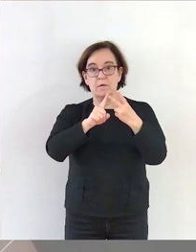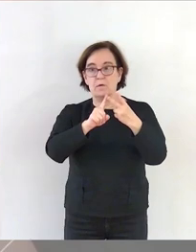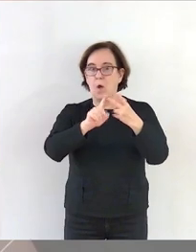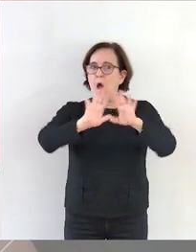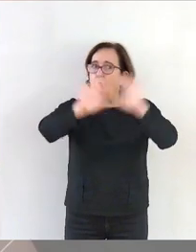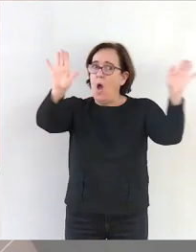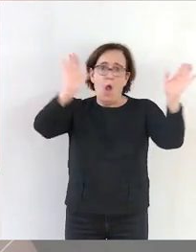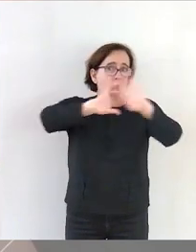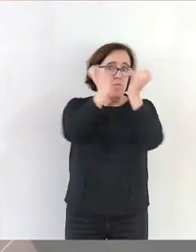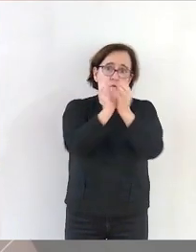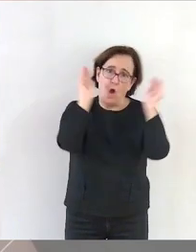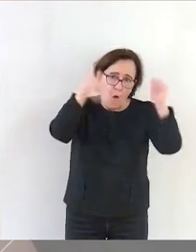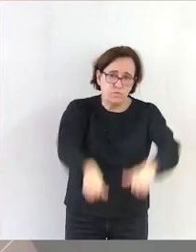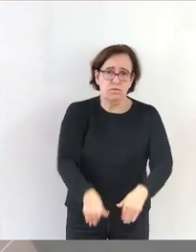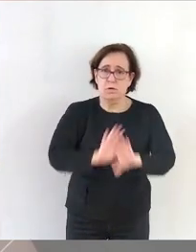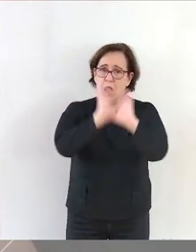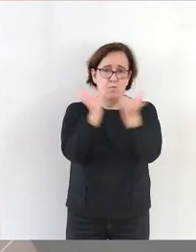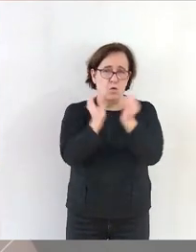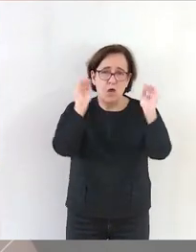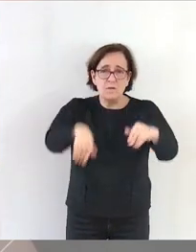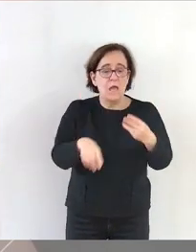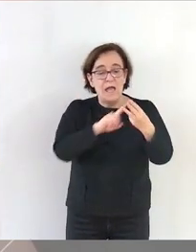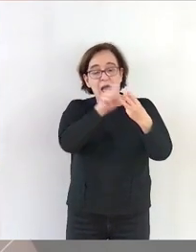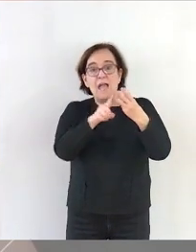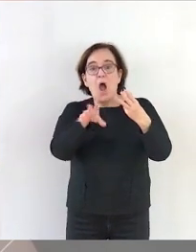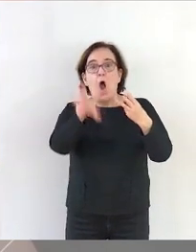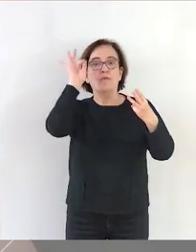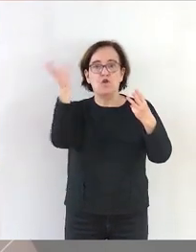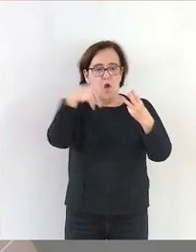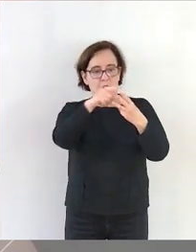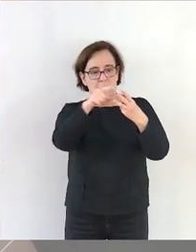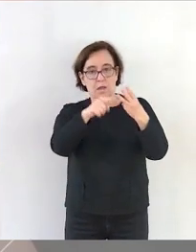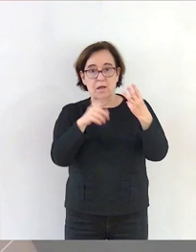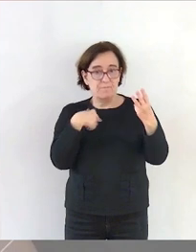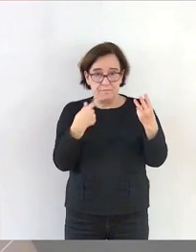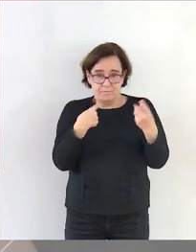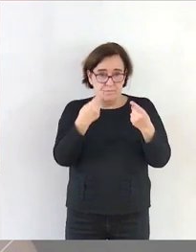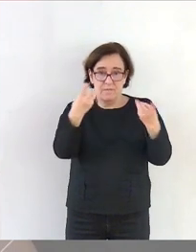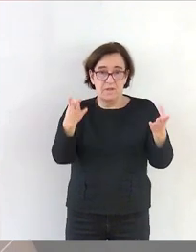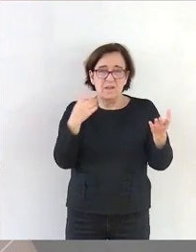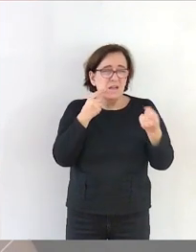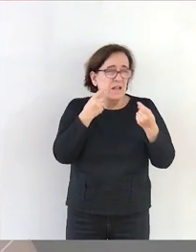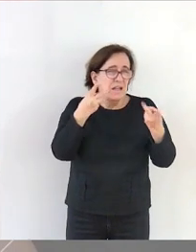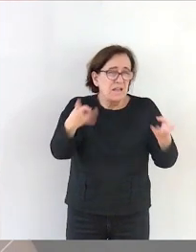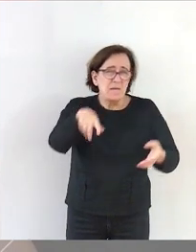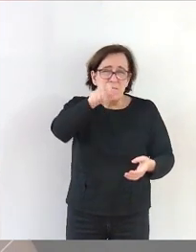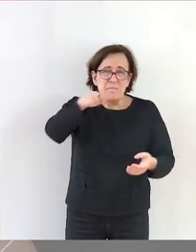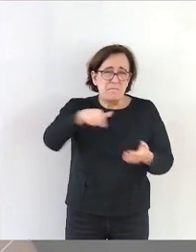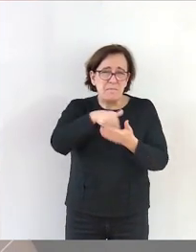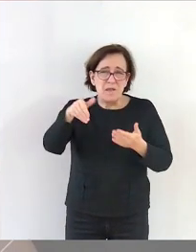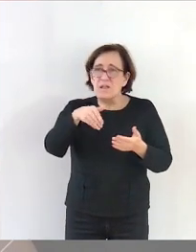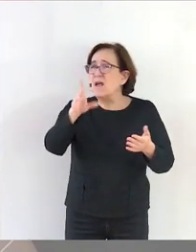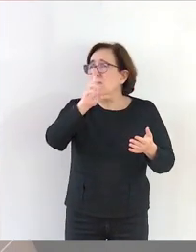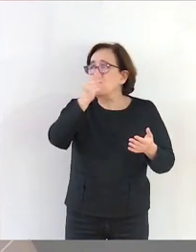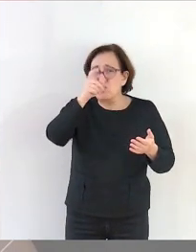apocalípticos no no no parece que haya una tercera opción porque las cifras hablamos de docenas de millones de personas o de